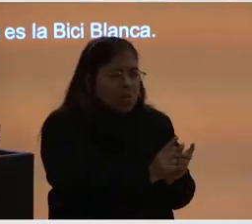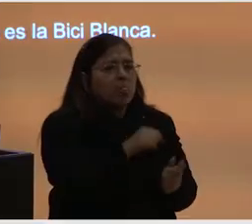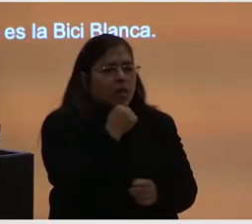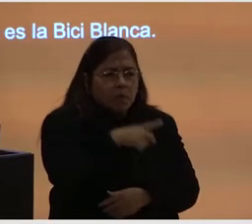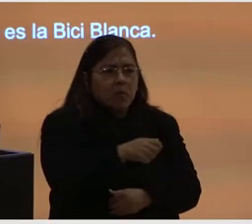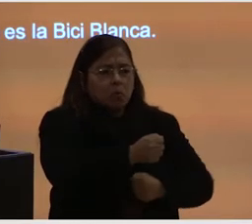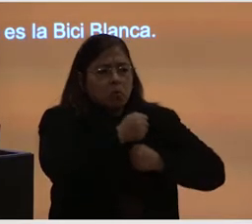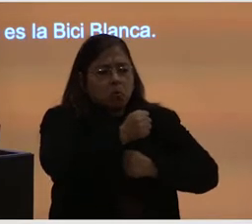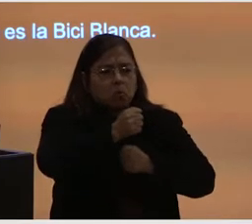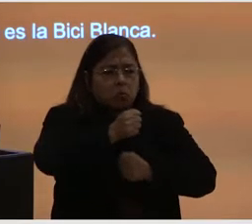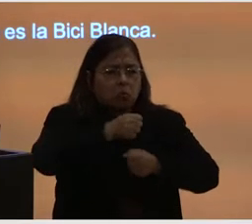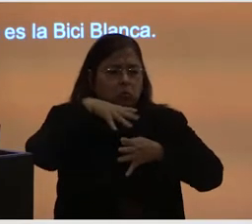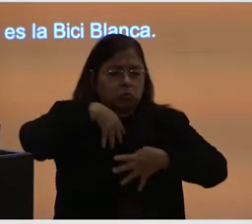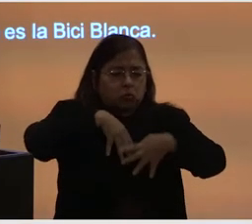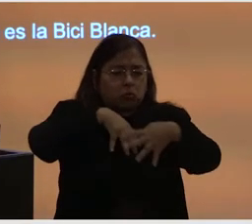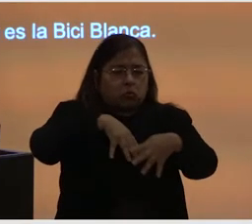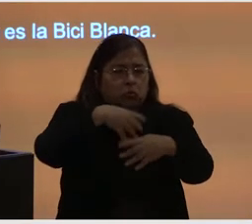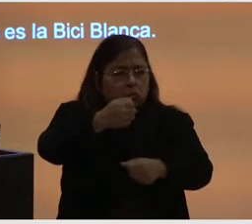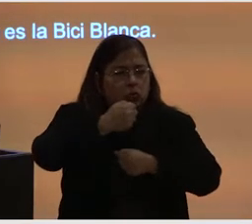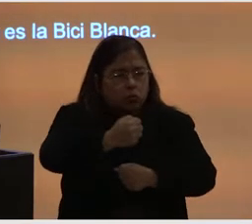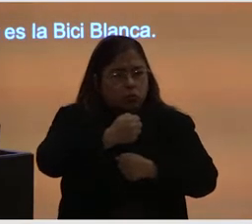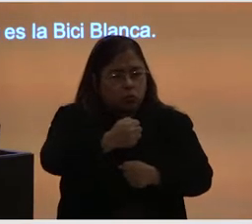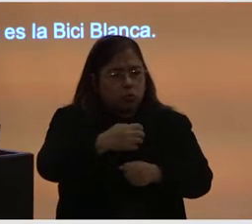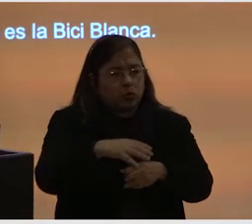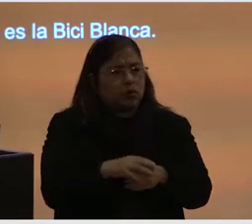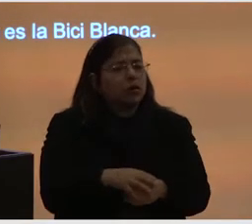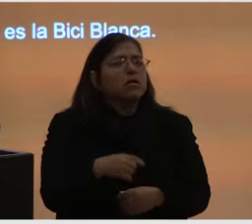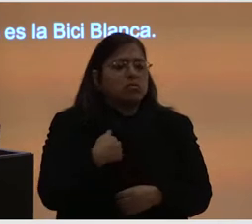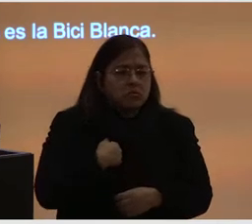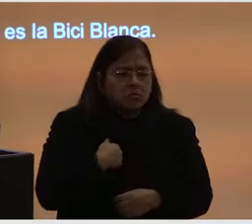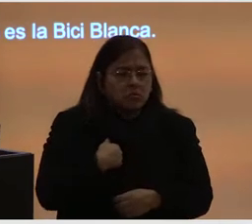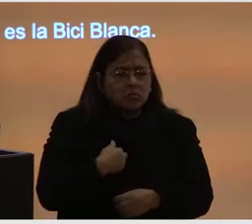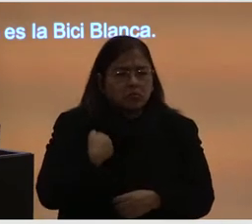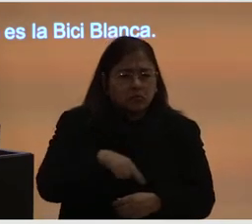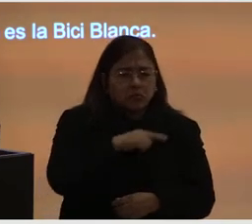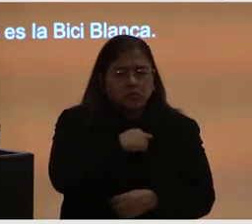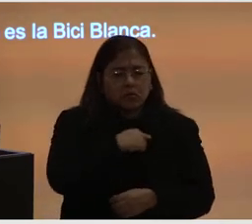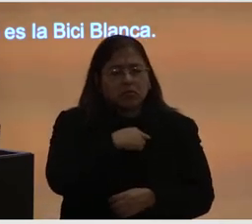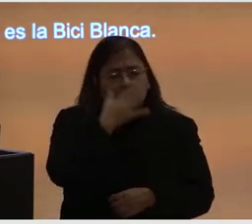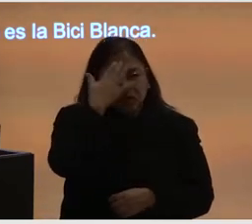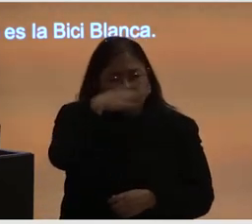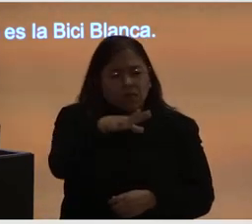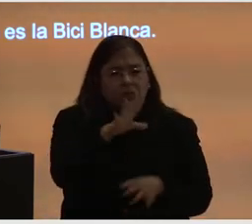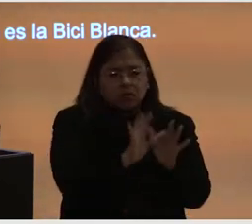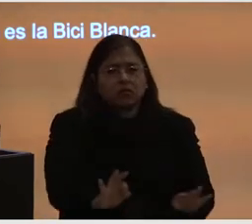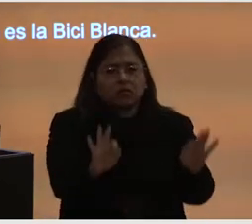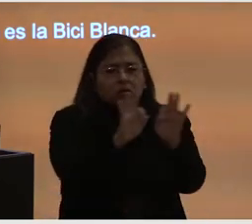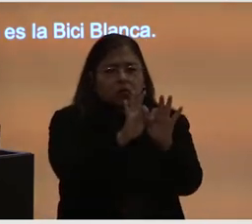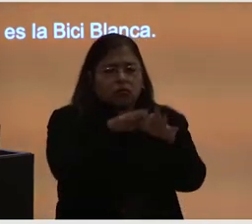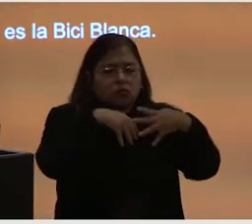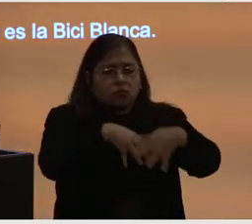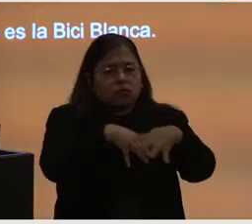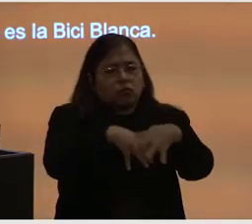social nosotros estamos muy conscientes de que la protesta social es una herramienta fundamental para